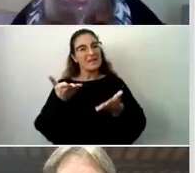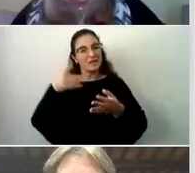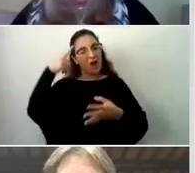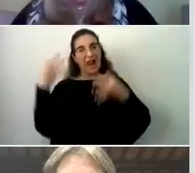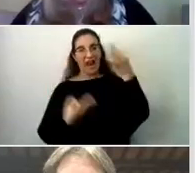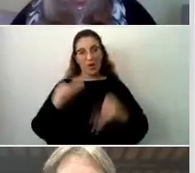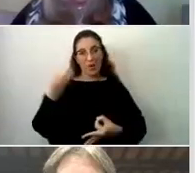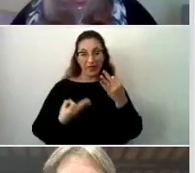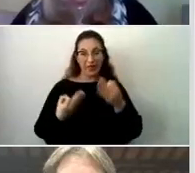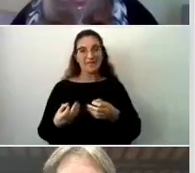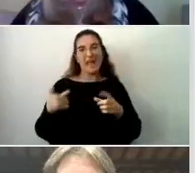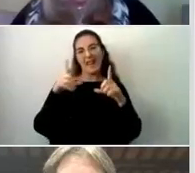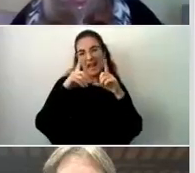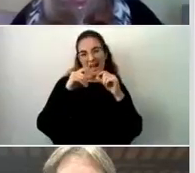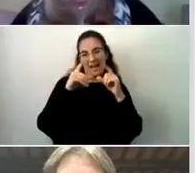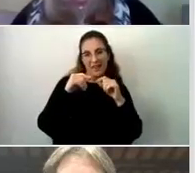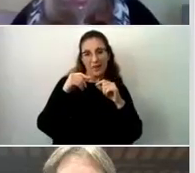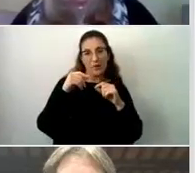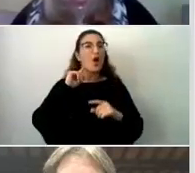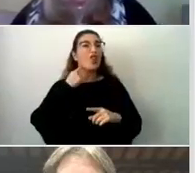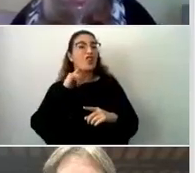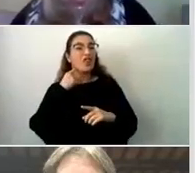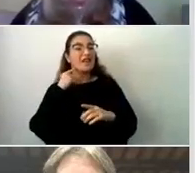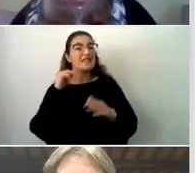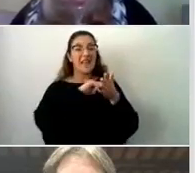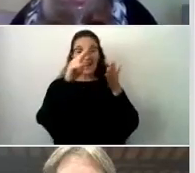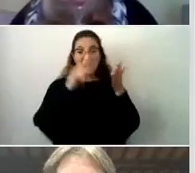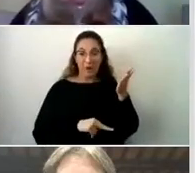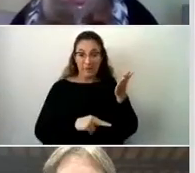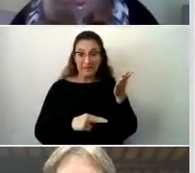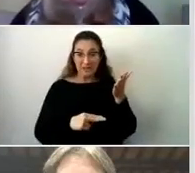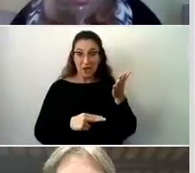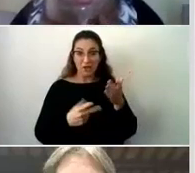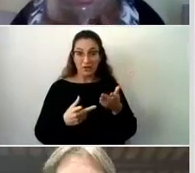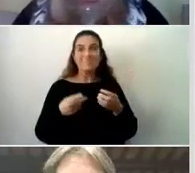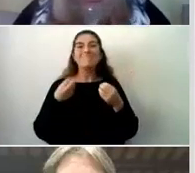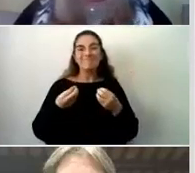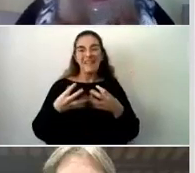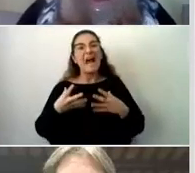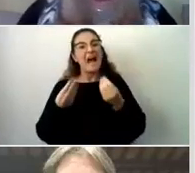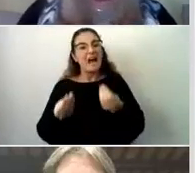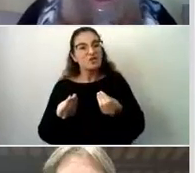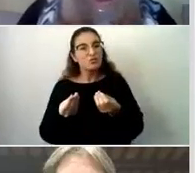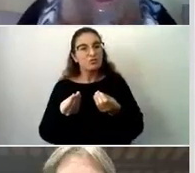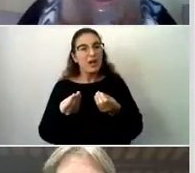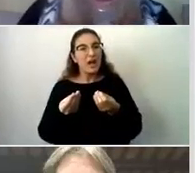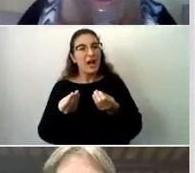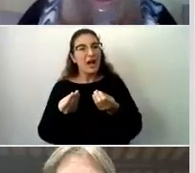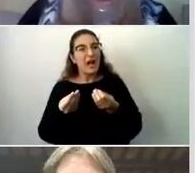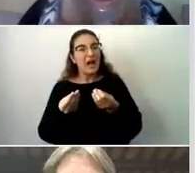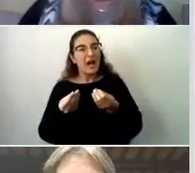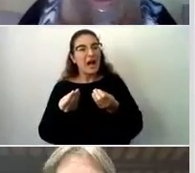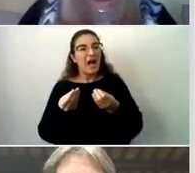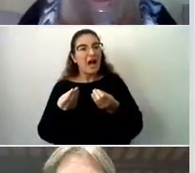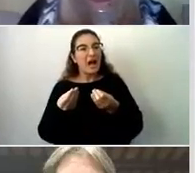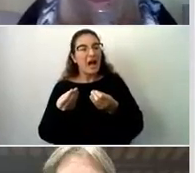artículo 13, el artículo 13 de la convención es el que permite el ajuste a los procedimientos